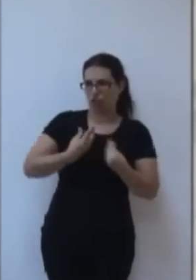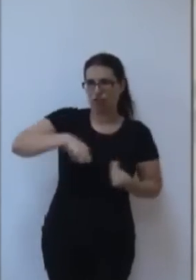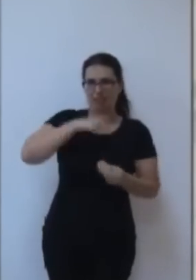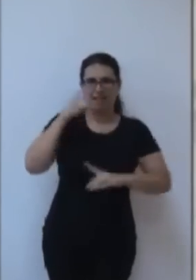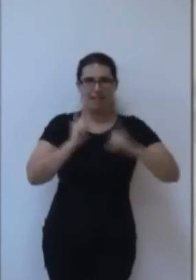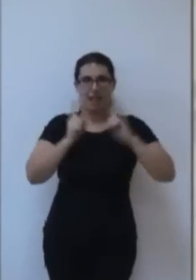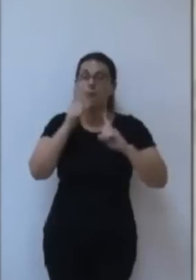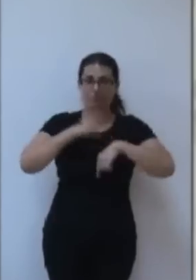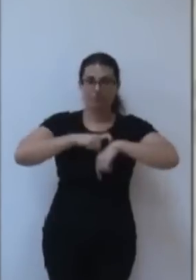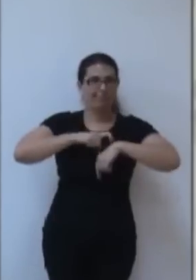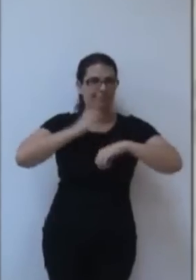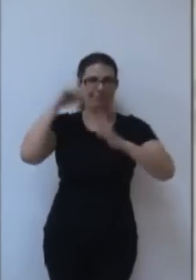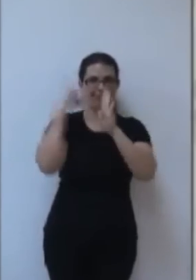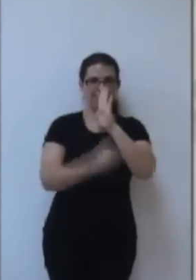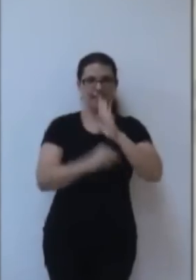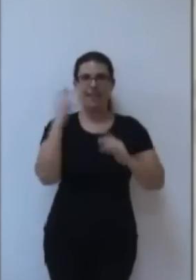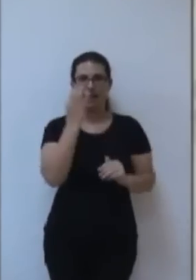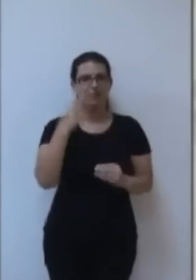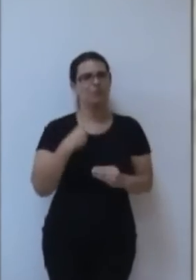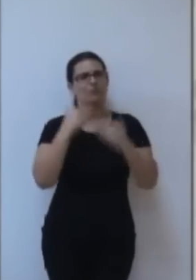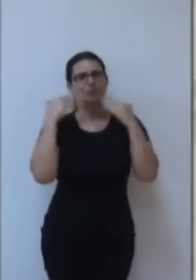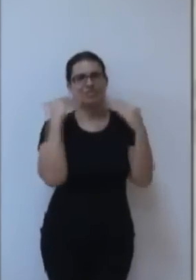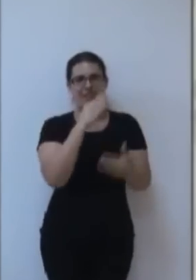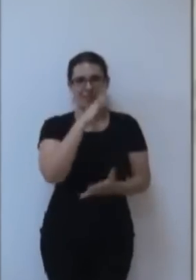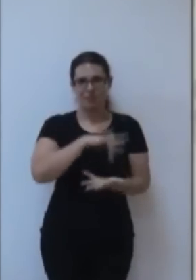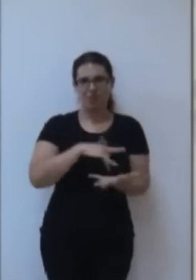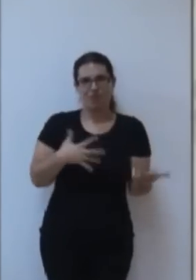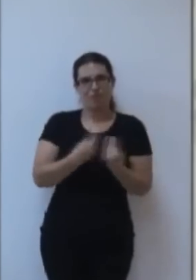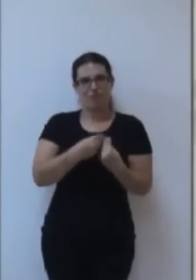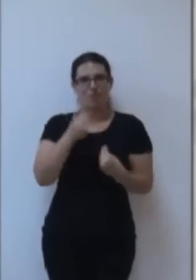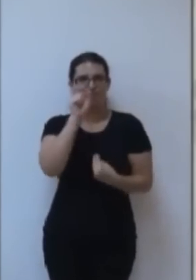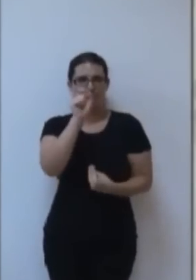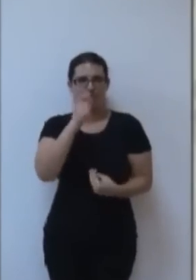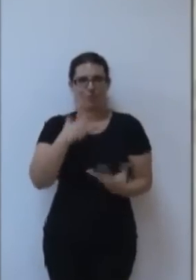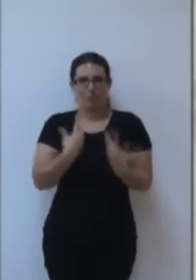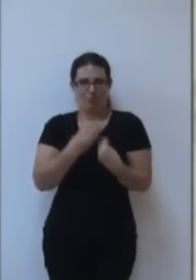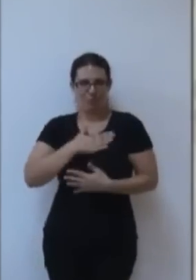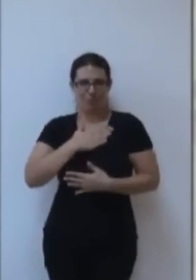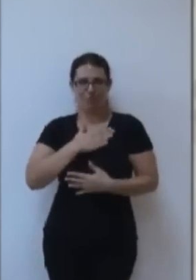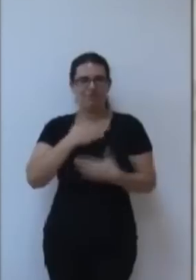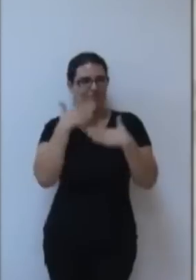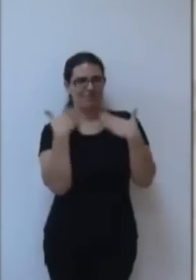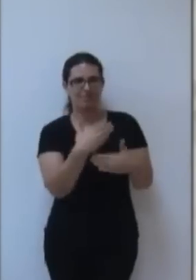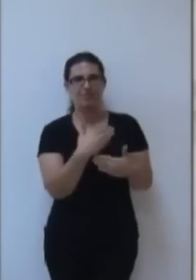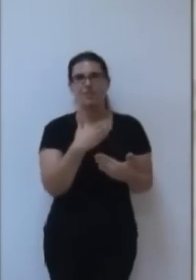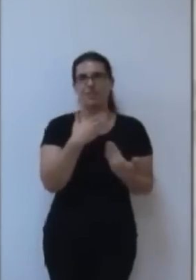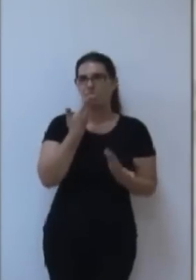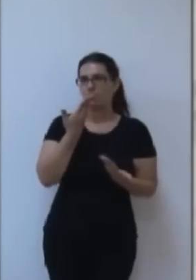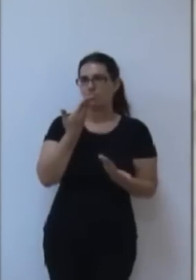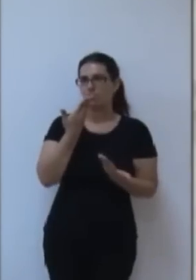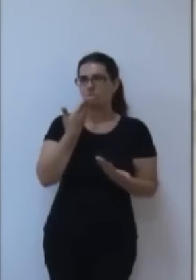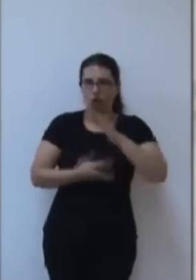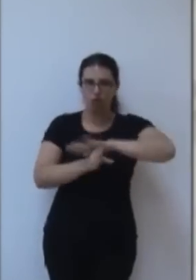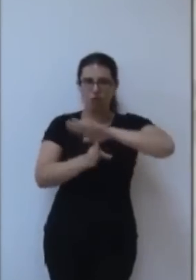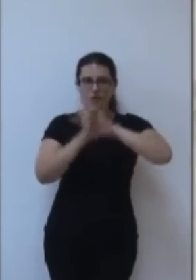tiene que marcharse. Te agradecemos muchísimo que hayas podido estar estos minutos con nosotros. Continuamos, entre otros,